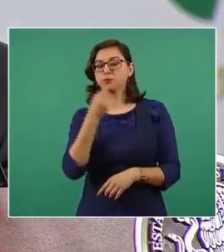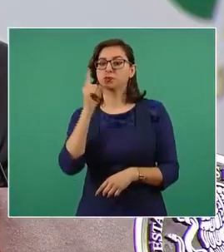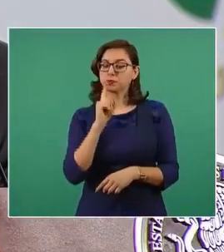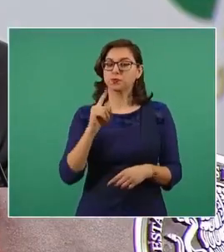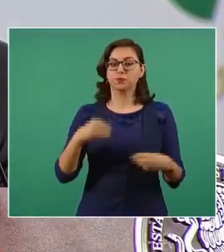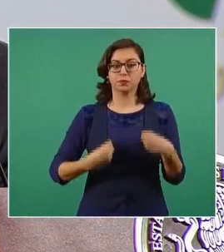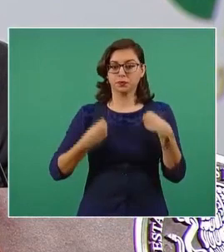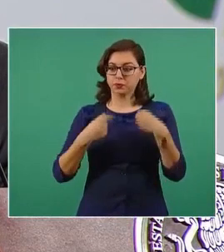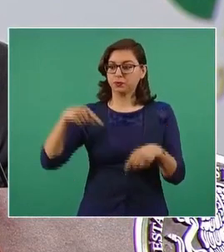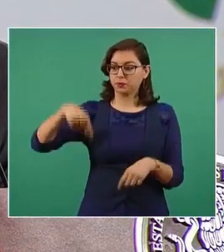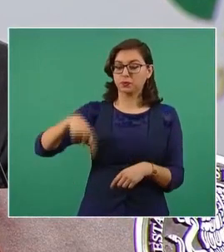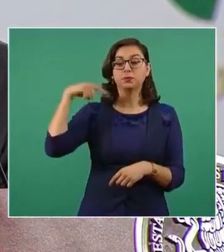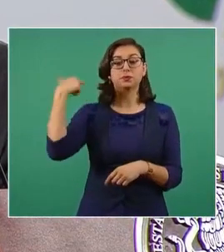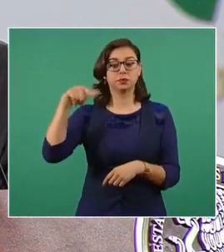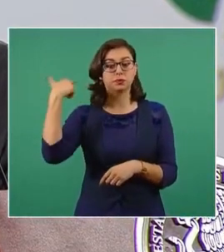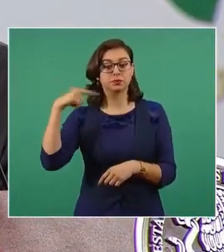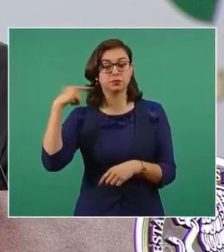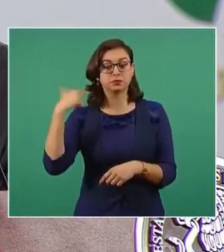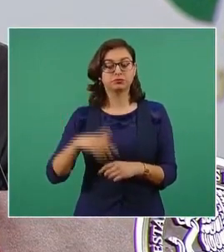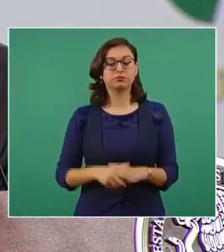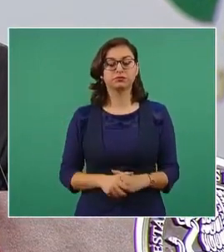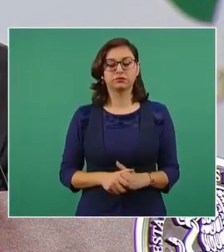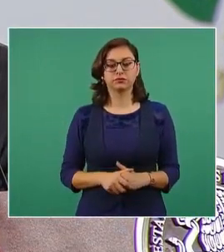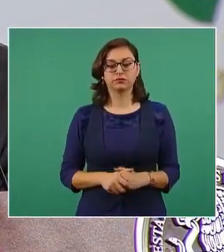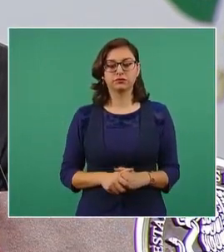tapatíos. Nos hemos tenido que